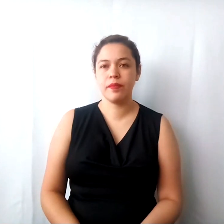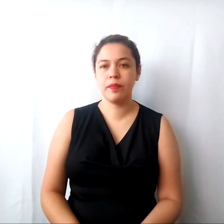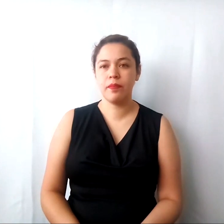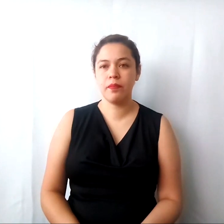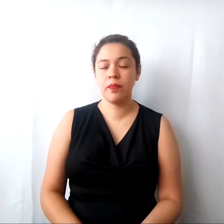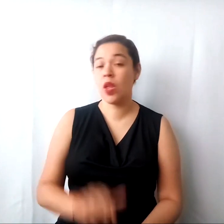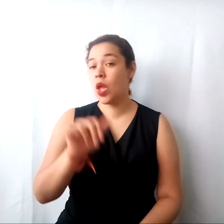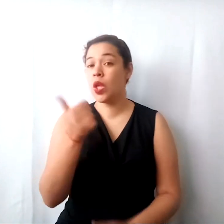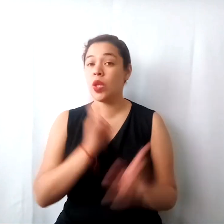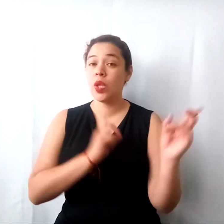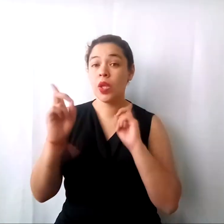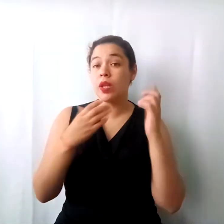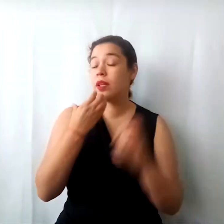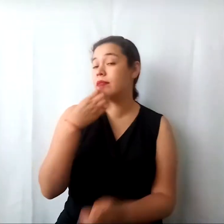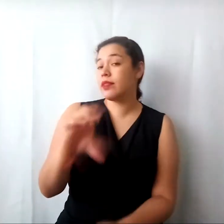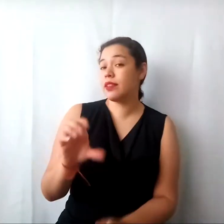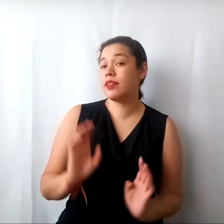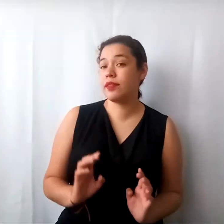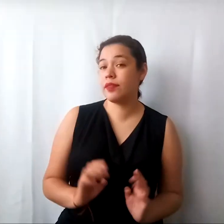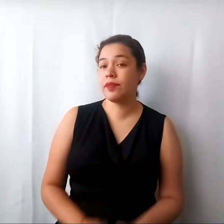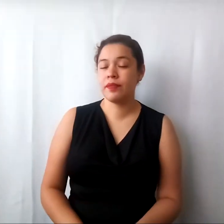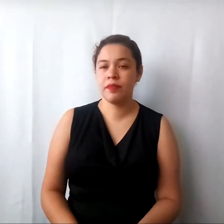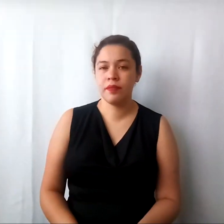¿Alguna otra duda o comentario?